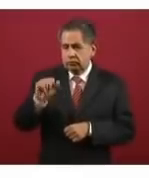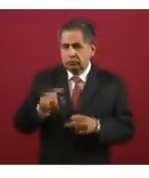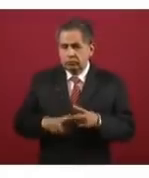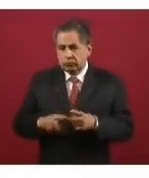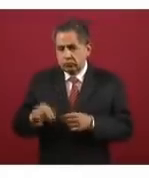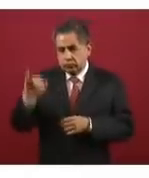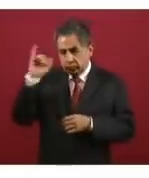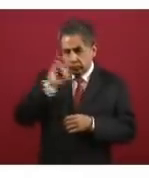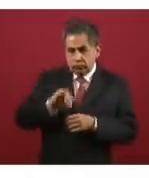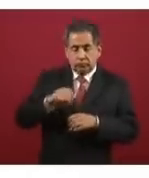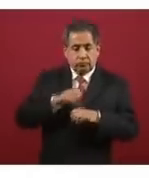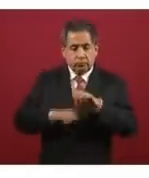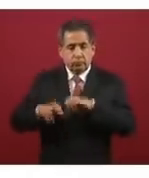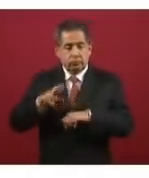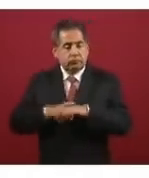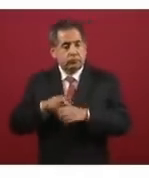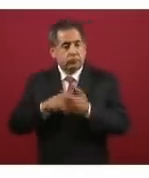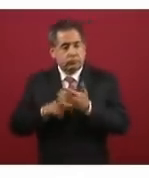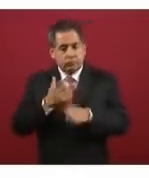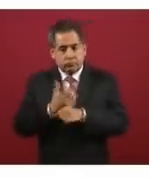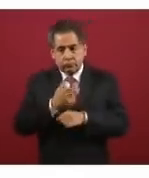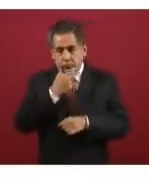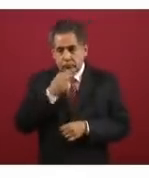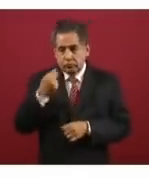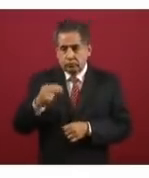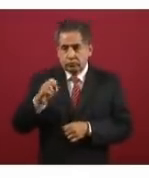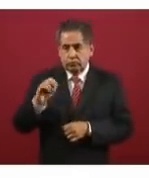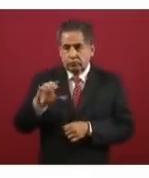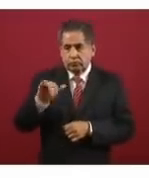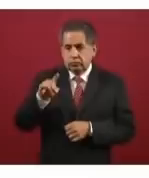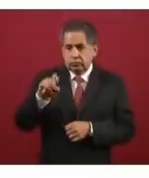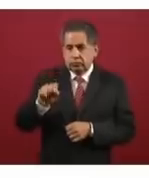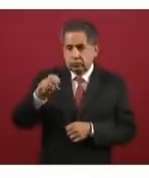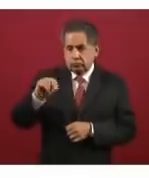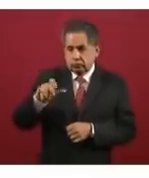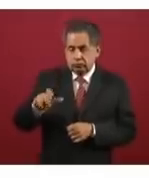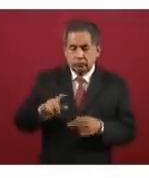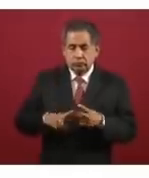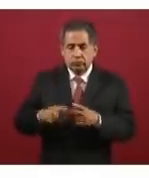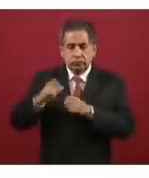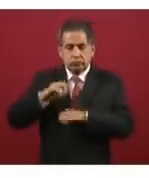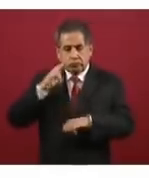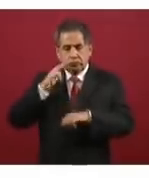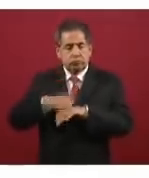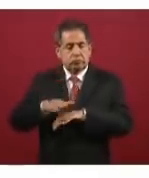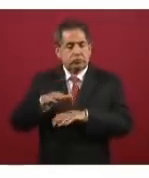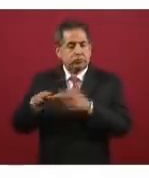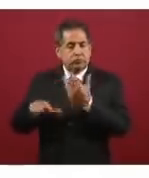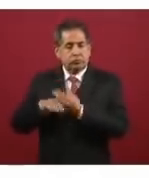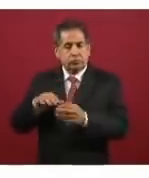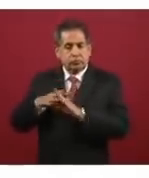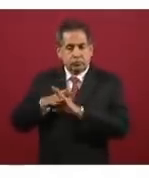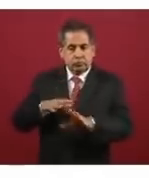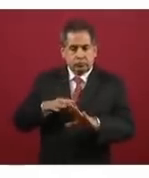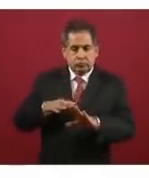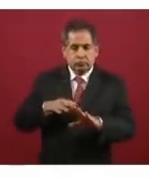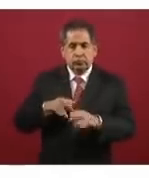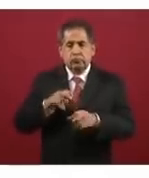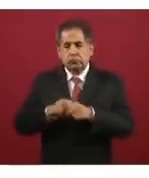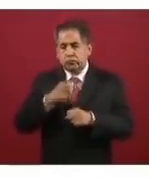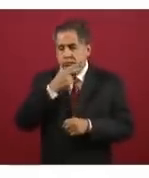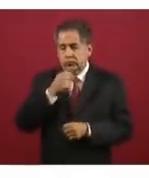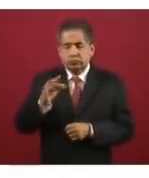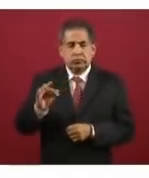Asuntos Jurídicos de la Embajada de México en Estados Unidos, Euclides del Moral, y el jefe de Asuntos Hispanos y Migratorios, también de la Embajada de México en Estados